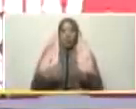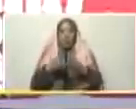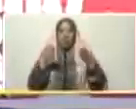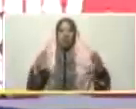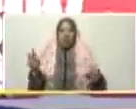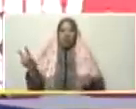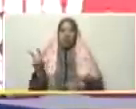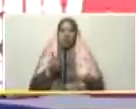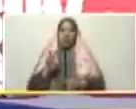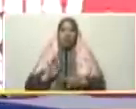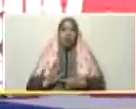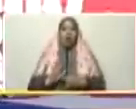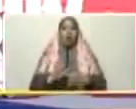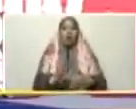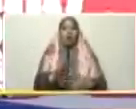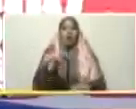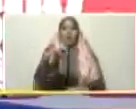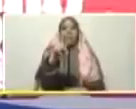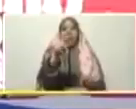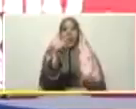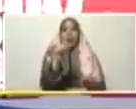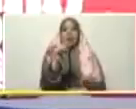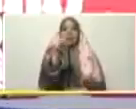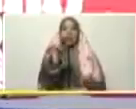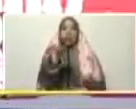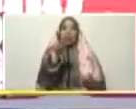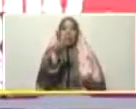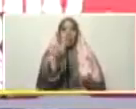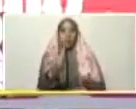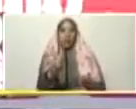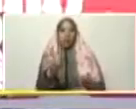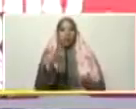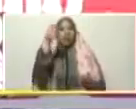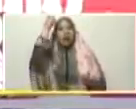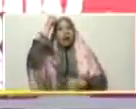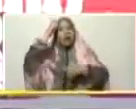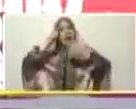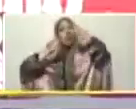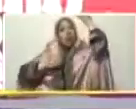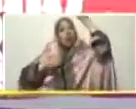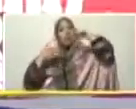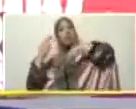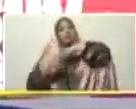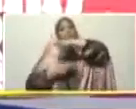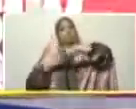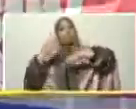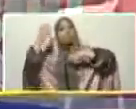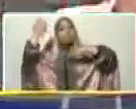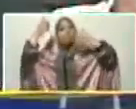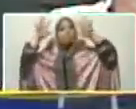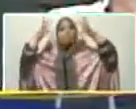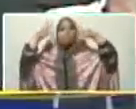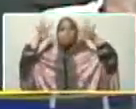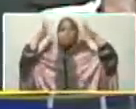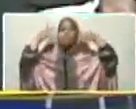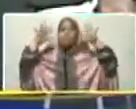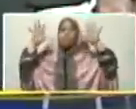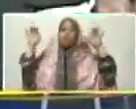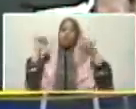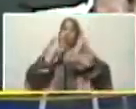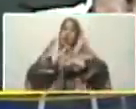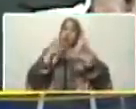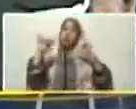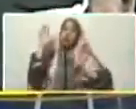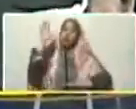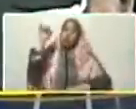el partido socialista unido de suela el partido de hugo chávez fría vamos a despedir